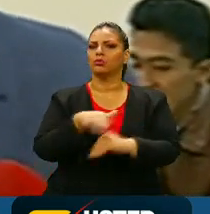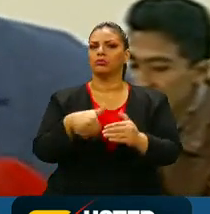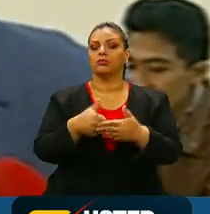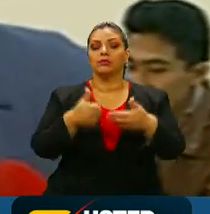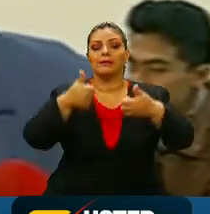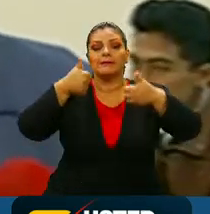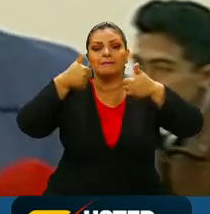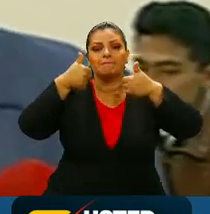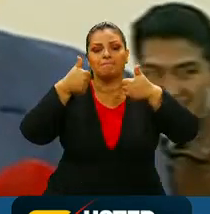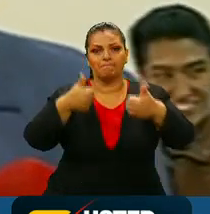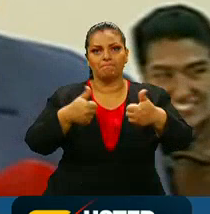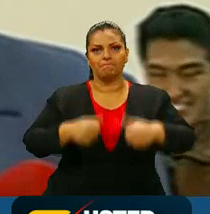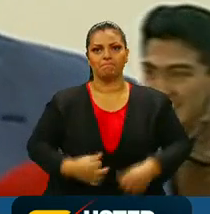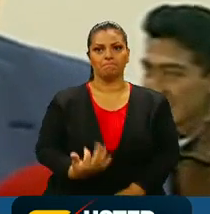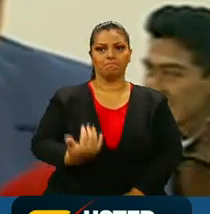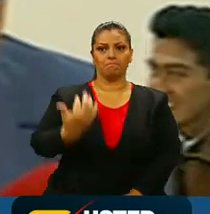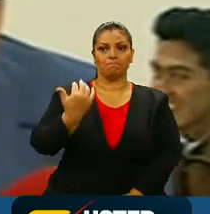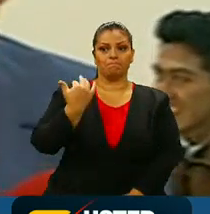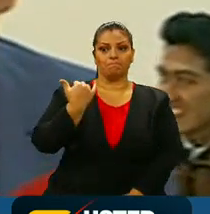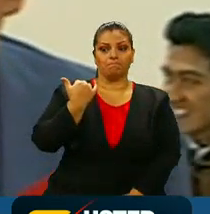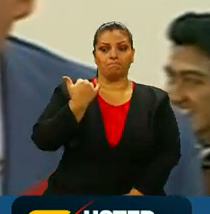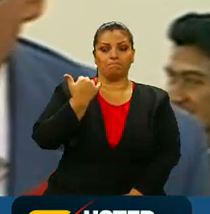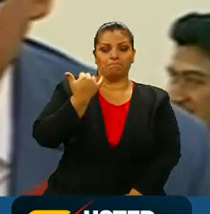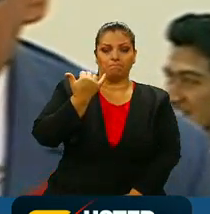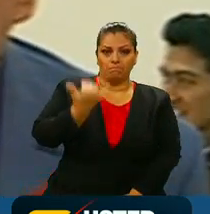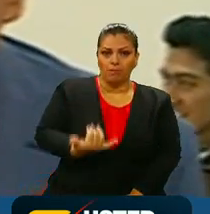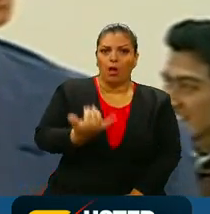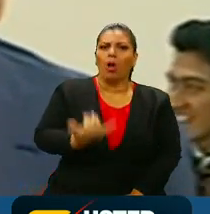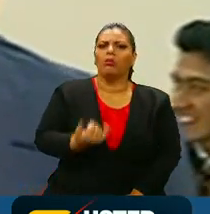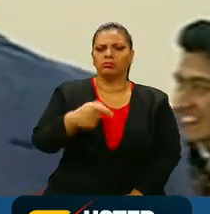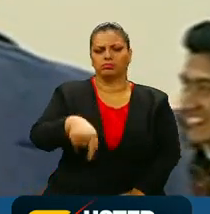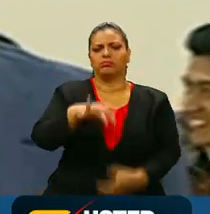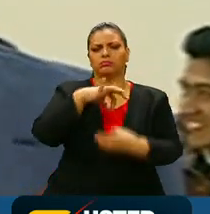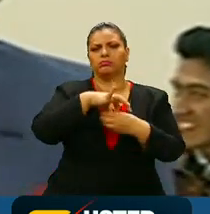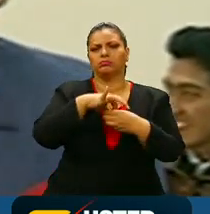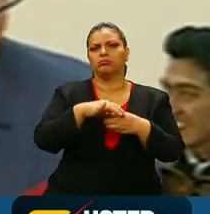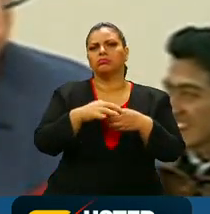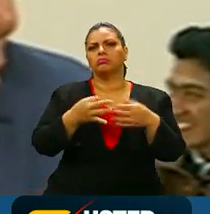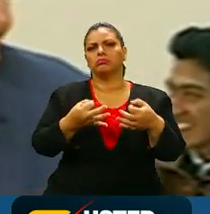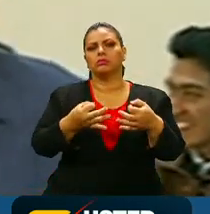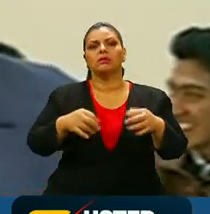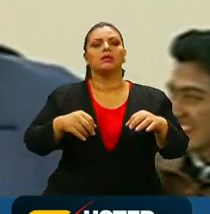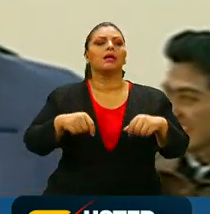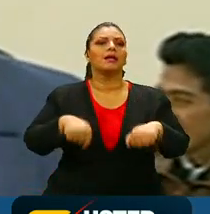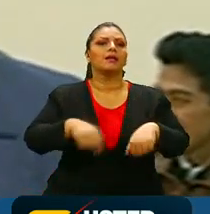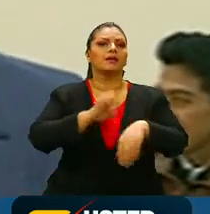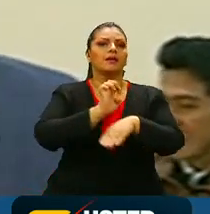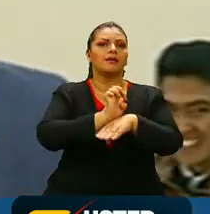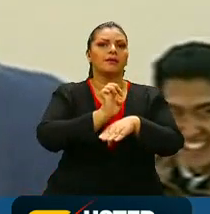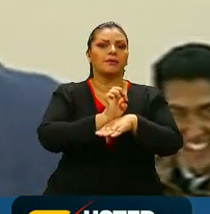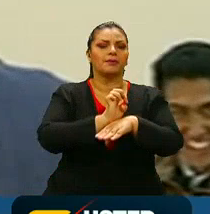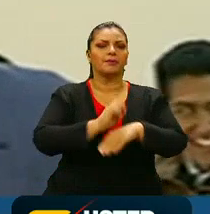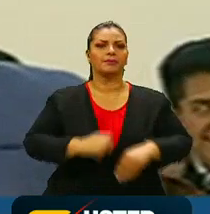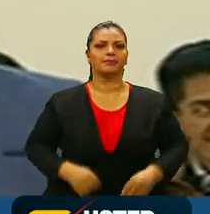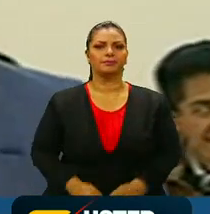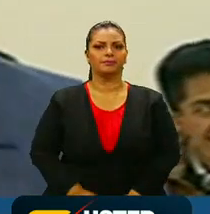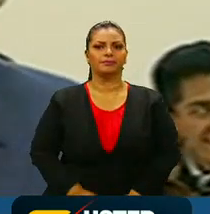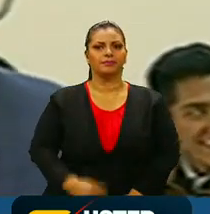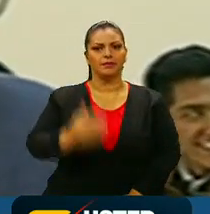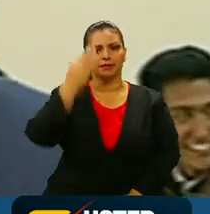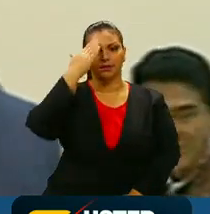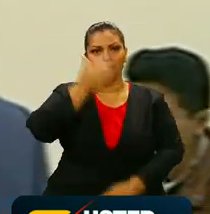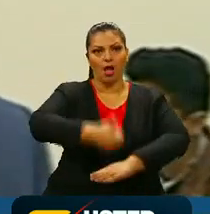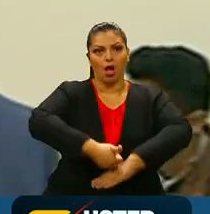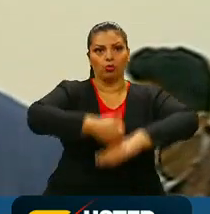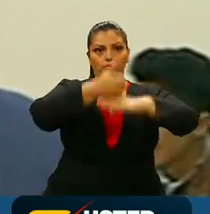los últimos años en pro de la democracia en el Ecuador, y donde se han acogido recomendaciones, entiendo yo, a la autoridad electoral, eso